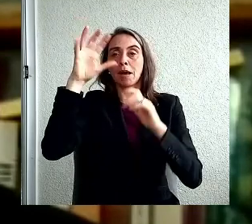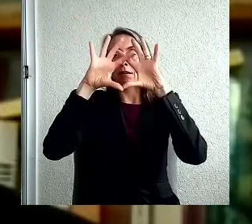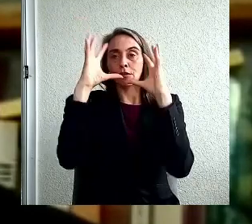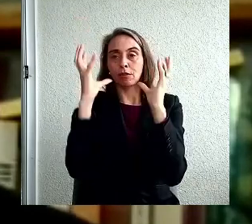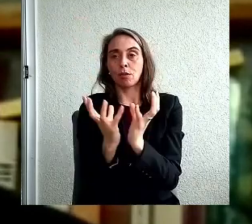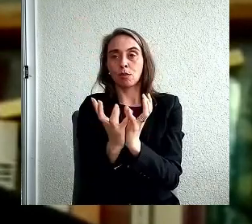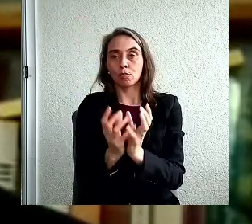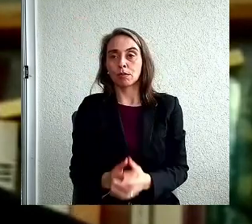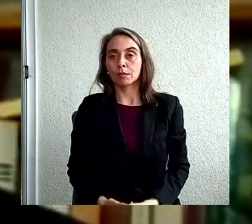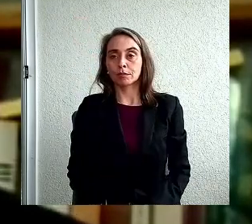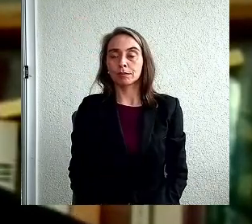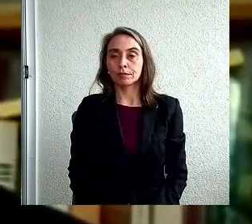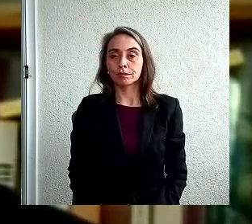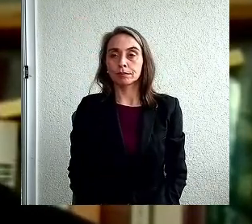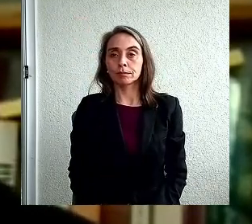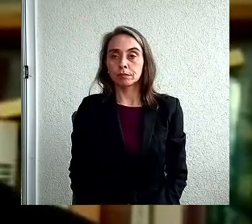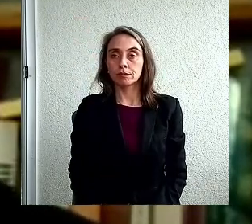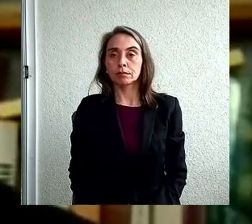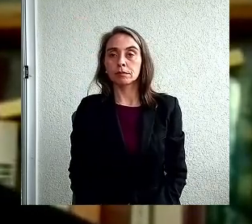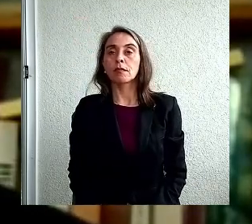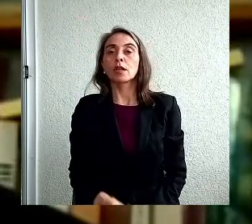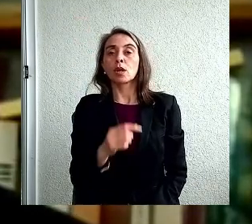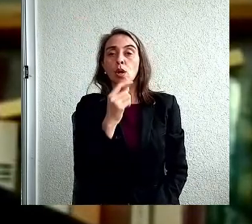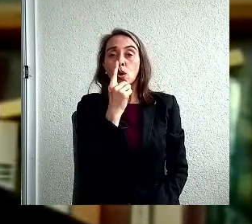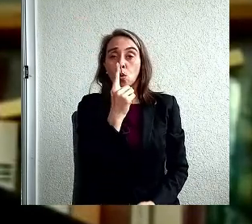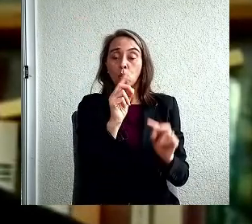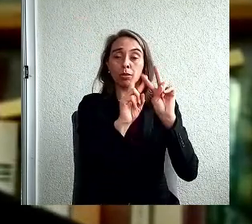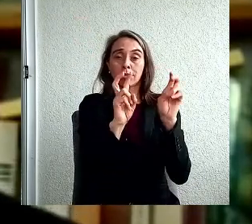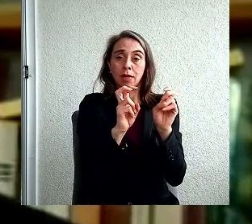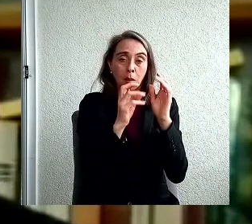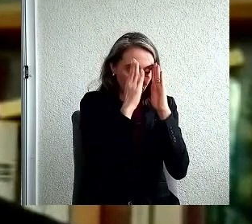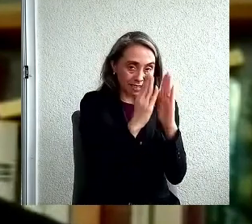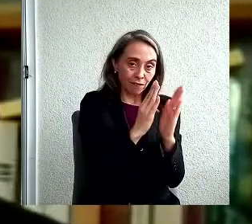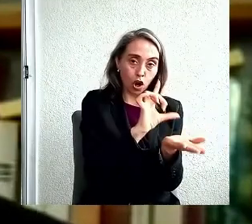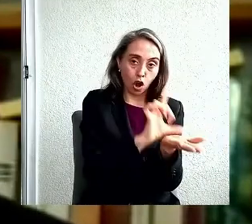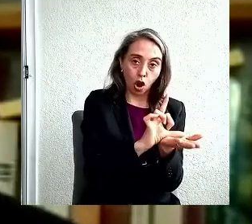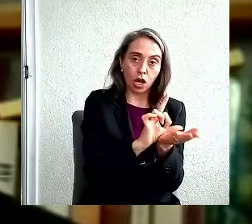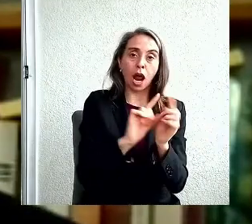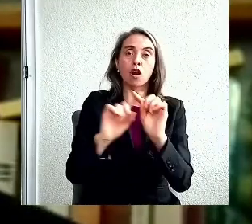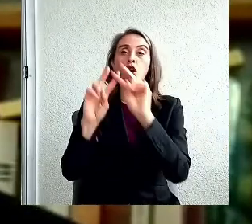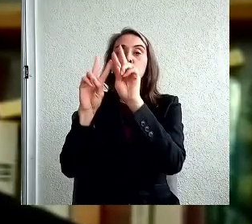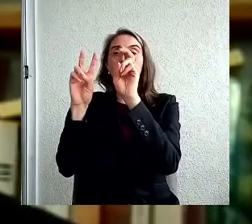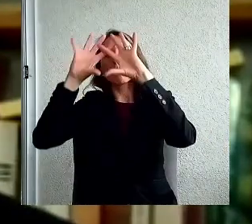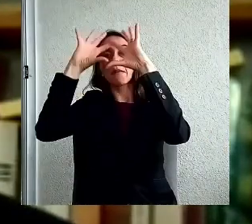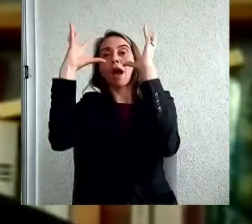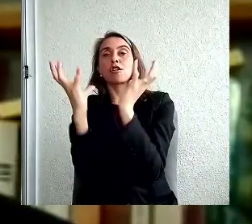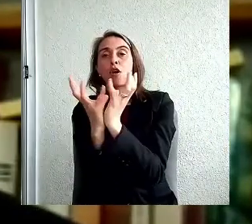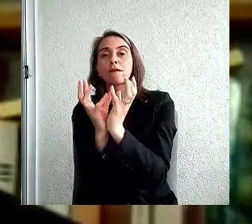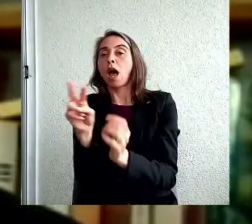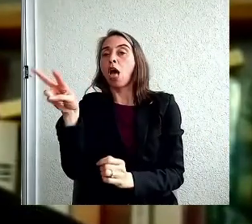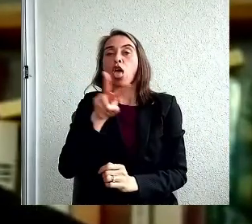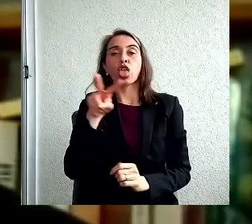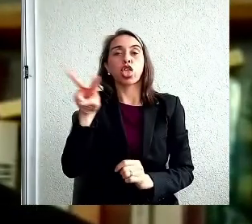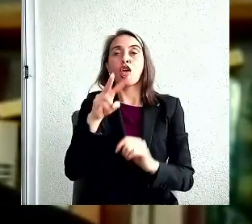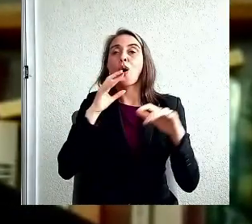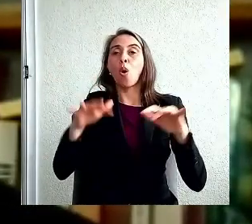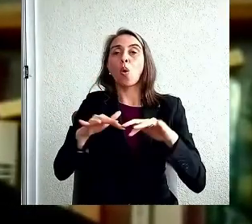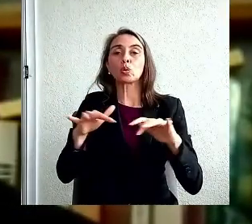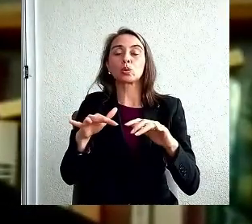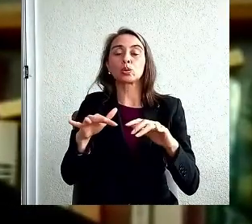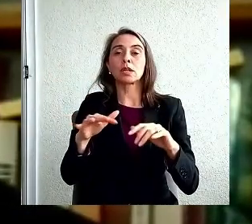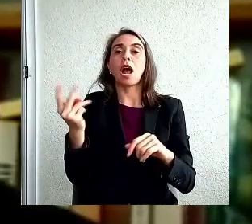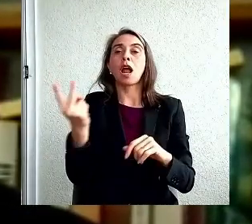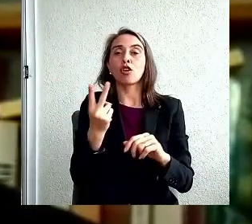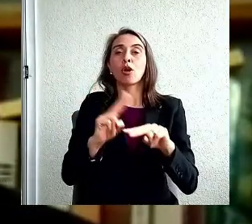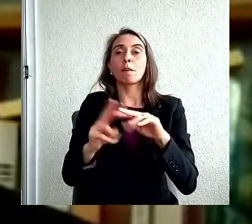global. Entonces hay que hacer ambos. Hay que usar ambos al resolver el problema del planeta,